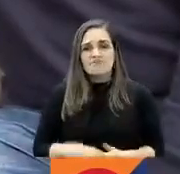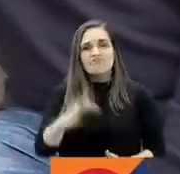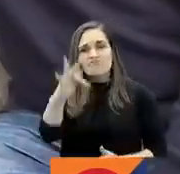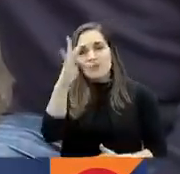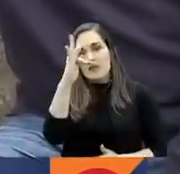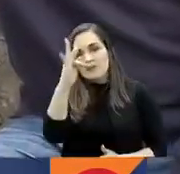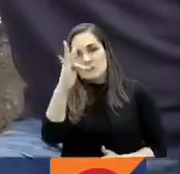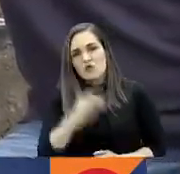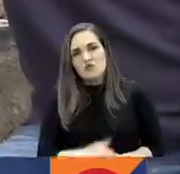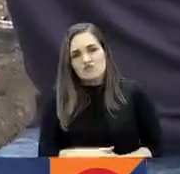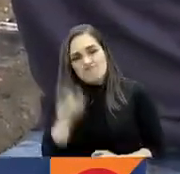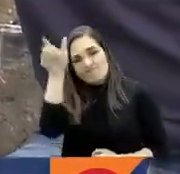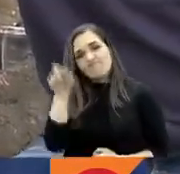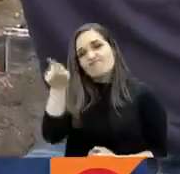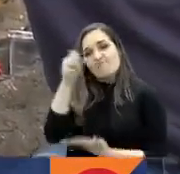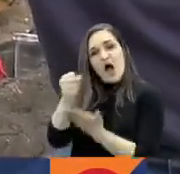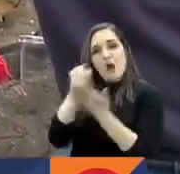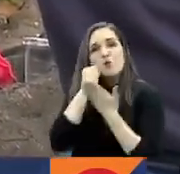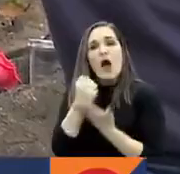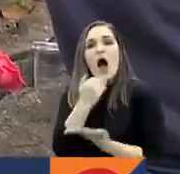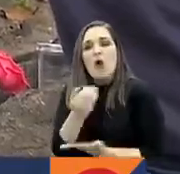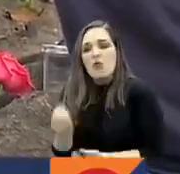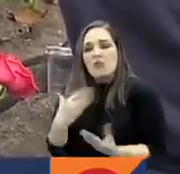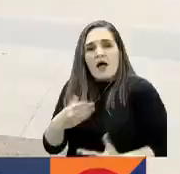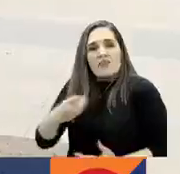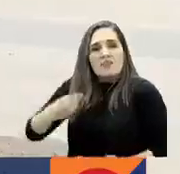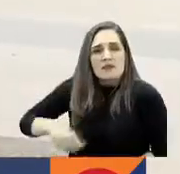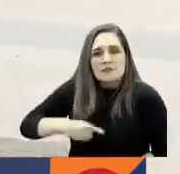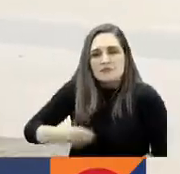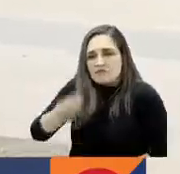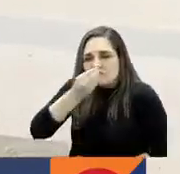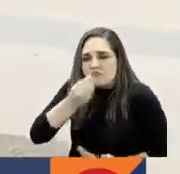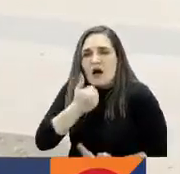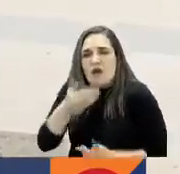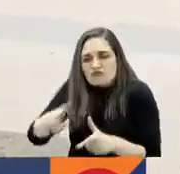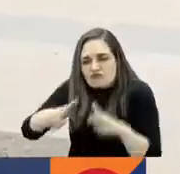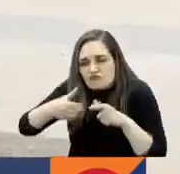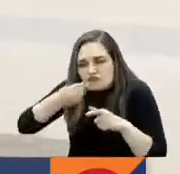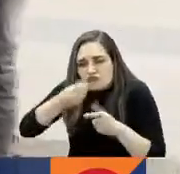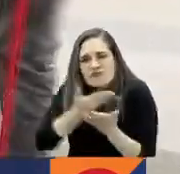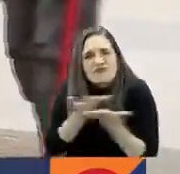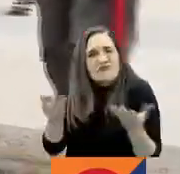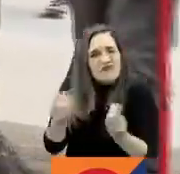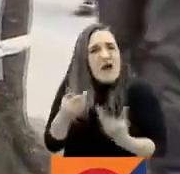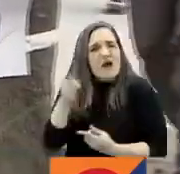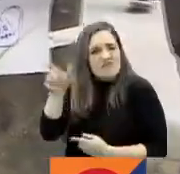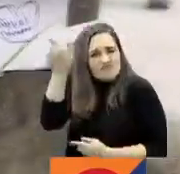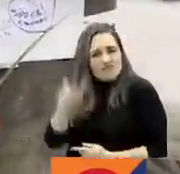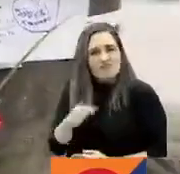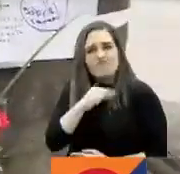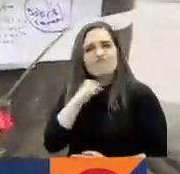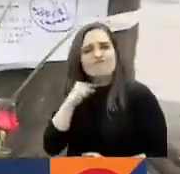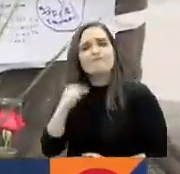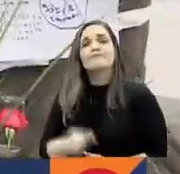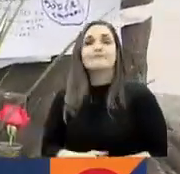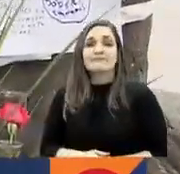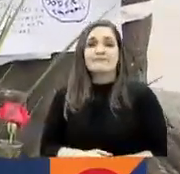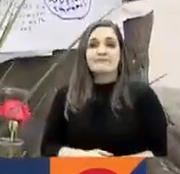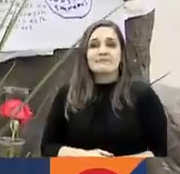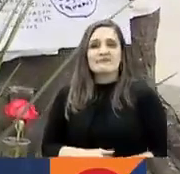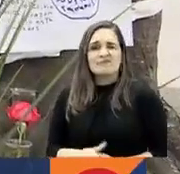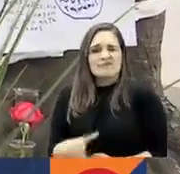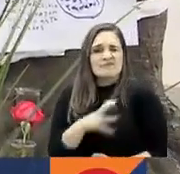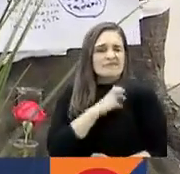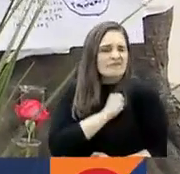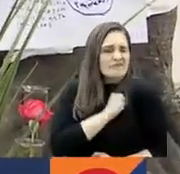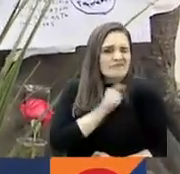al ayudarnos para un desayuno, una comida y un respaldo. Son precisamente ellos, las almas a quienes tocó el gran corazón de